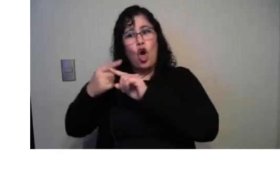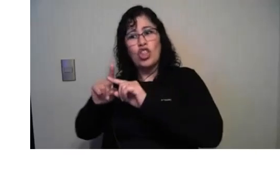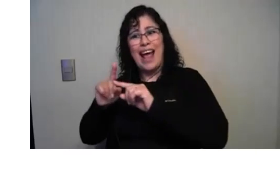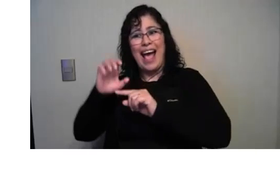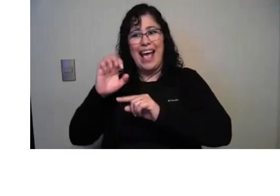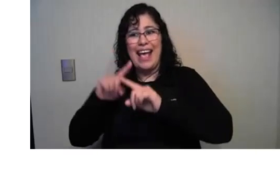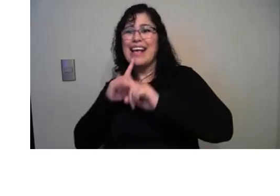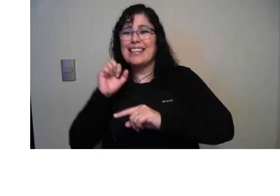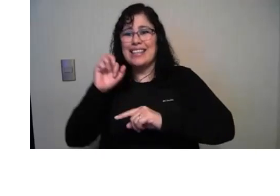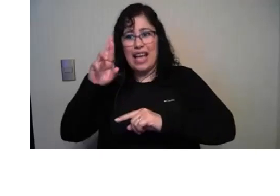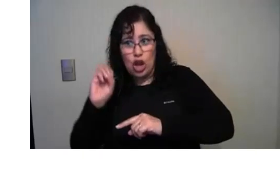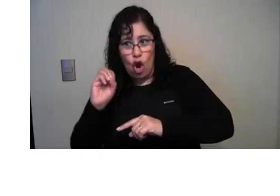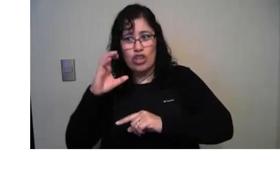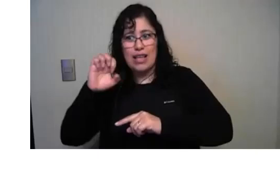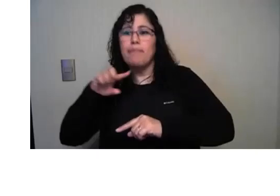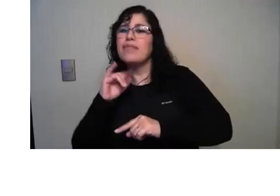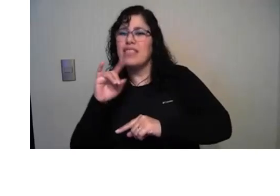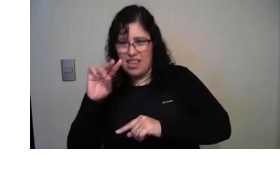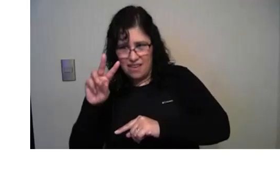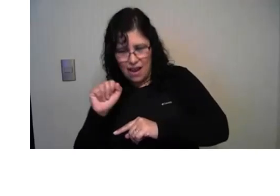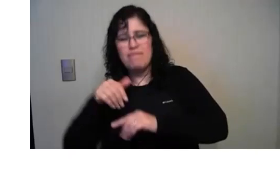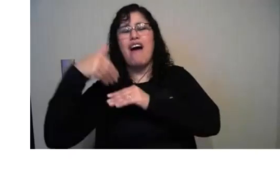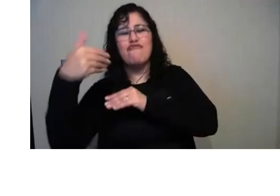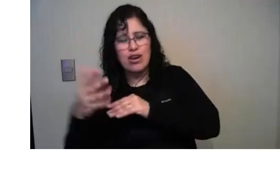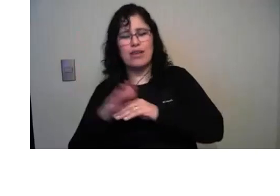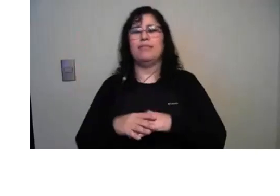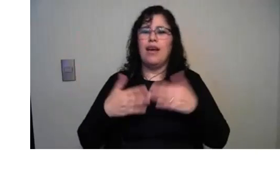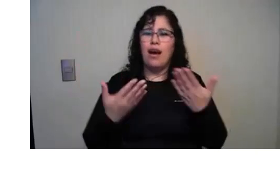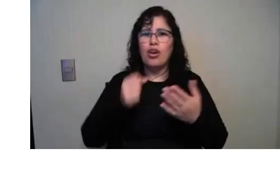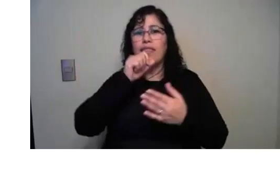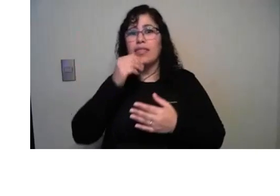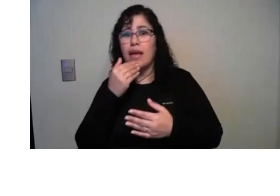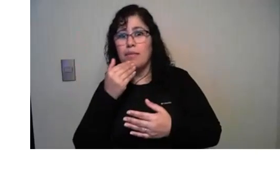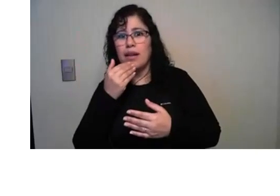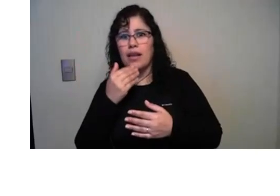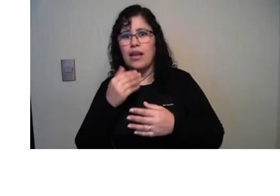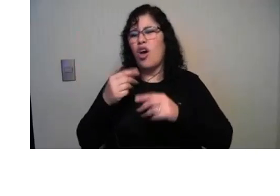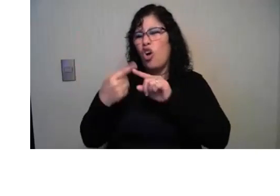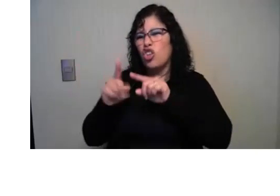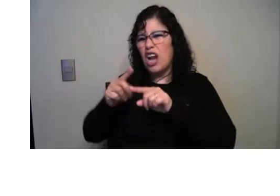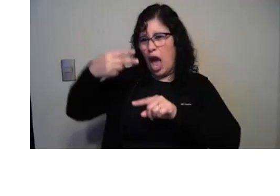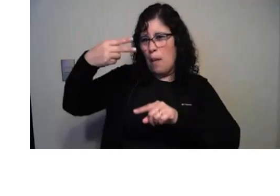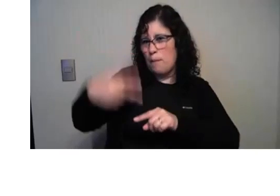se va a clasificar, depende del receptor que la esté captando, en exteroceptiva, proprioceptiva o